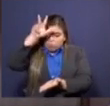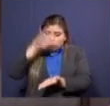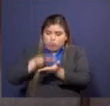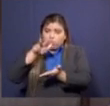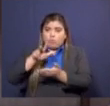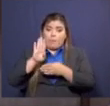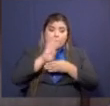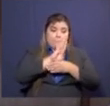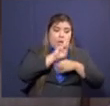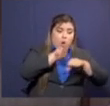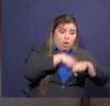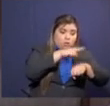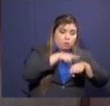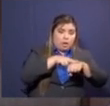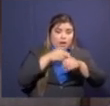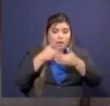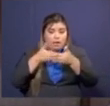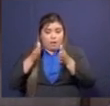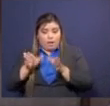Nacional y la Caja de Ahorro